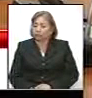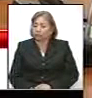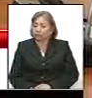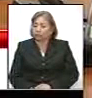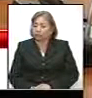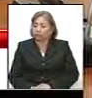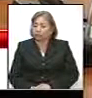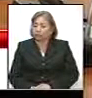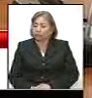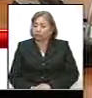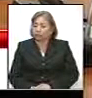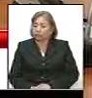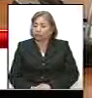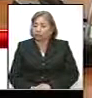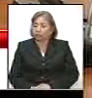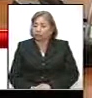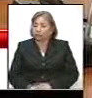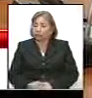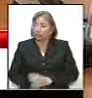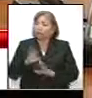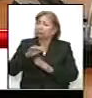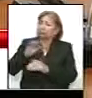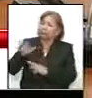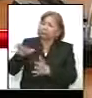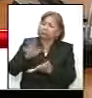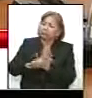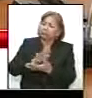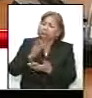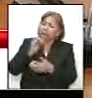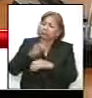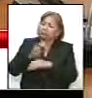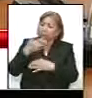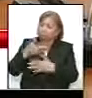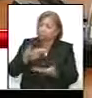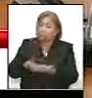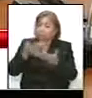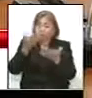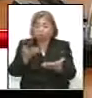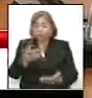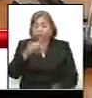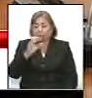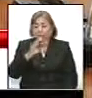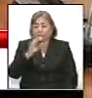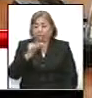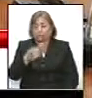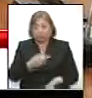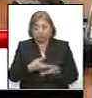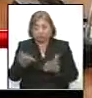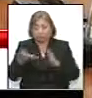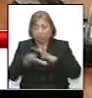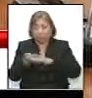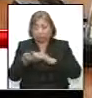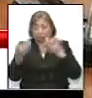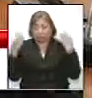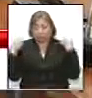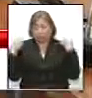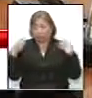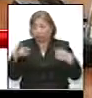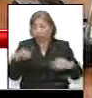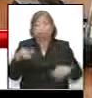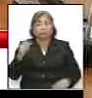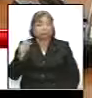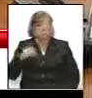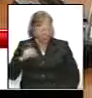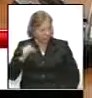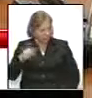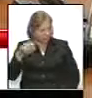Para interrumpirte, toda esa documentación que te has presentado, ¿ya la has presentado a PCM, a Daniel? ¿Lo has ingresado todo lo que me estás enseñando? Sí, justamente